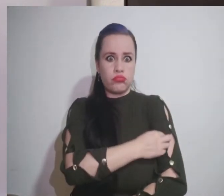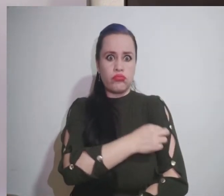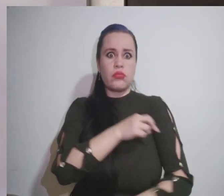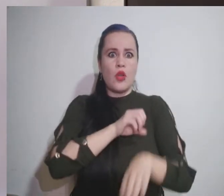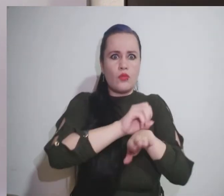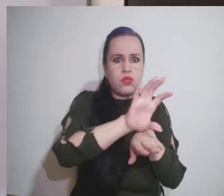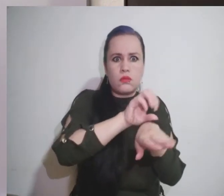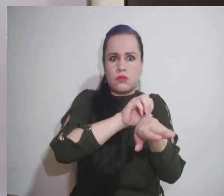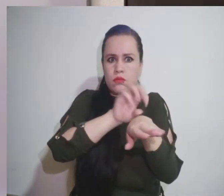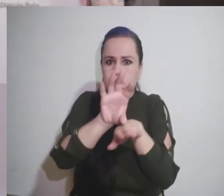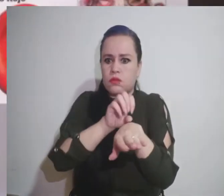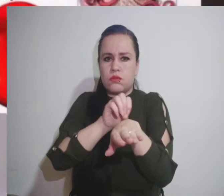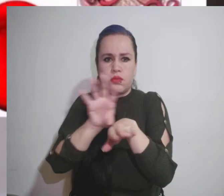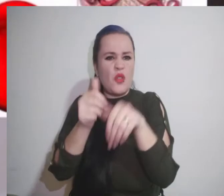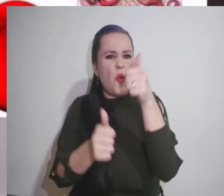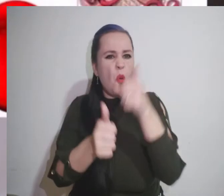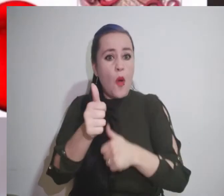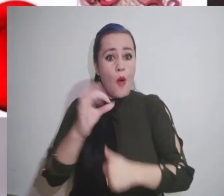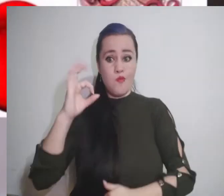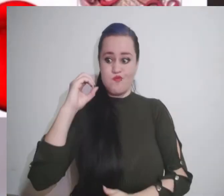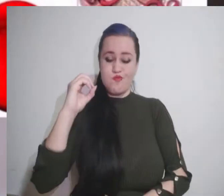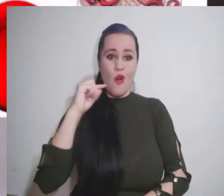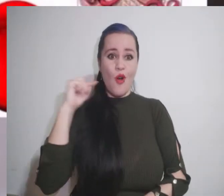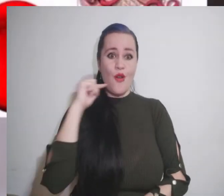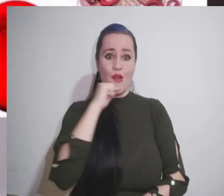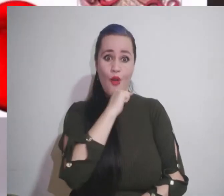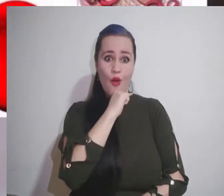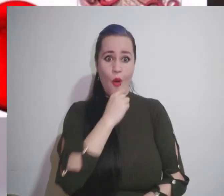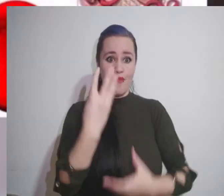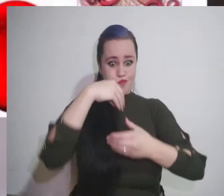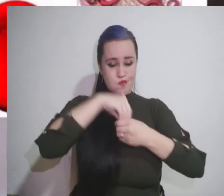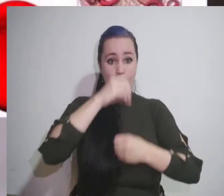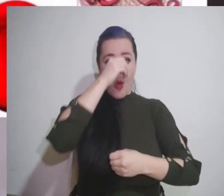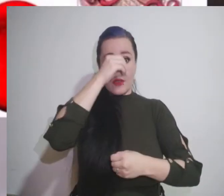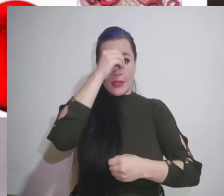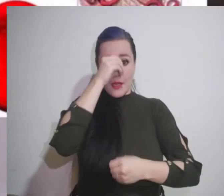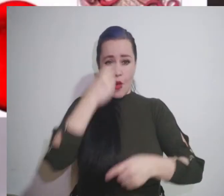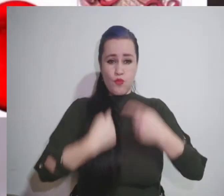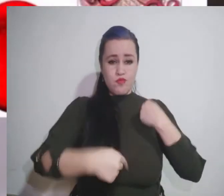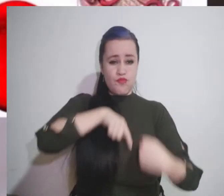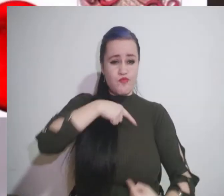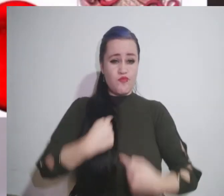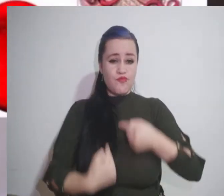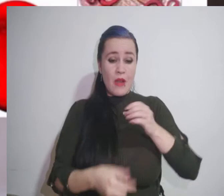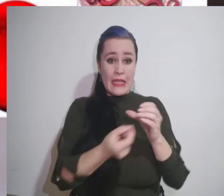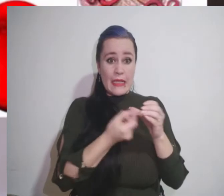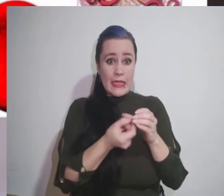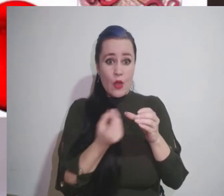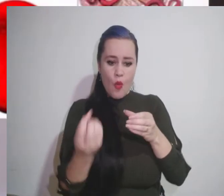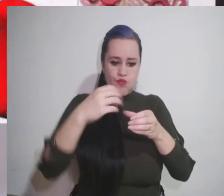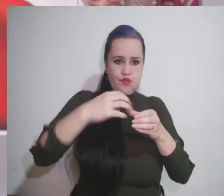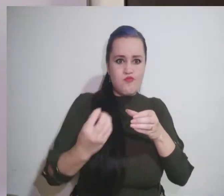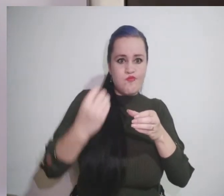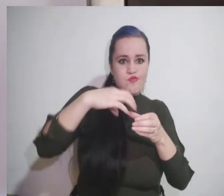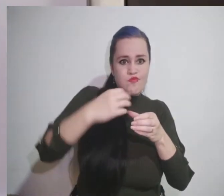Una proteína que se encarga de hacer esa función es la hemoglobina, que se encarga de llevar el oxígeno a todas las células de nuestro